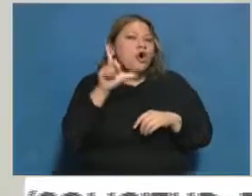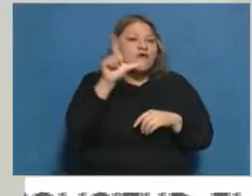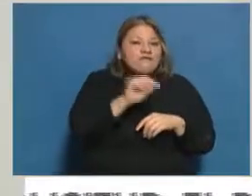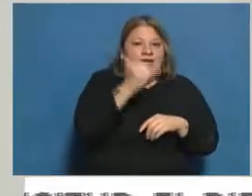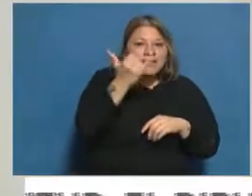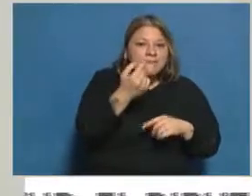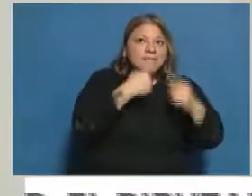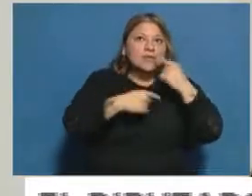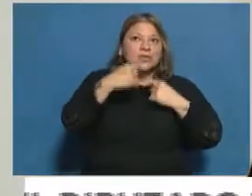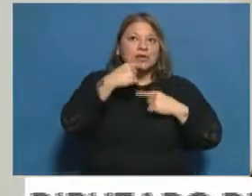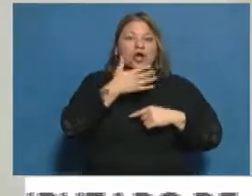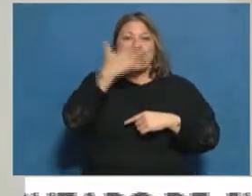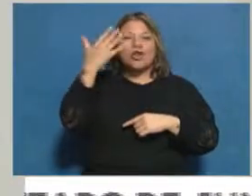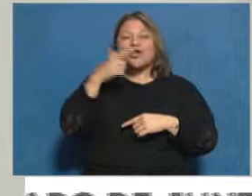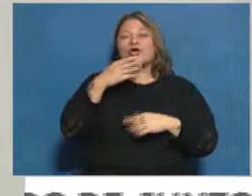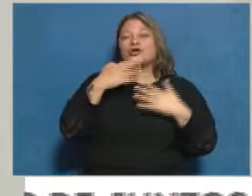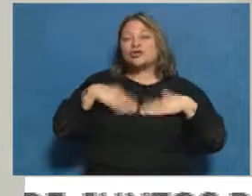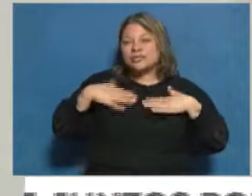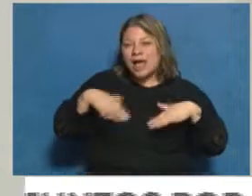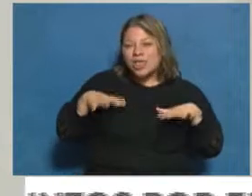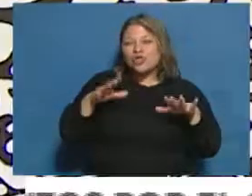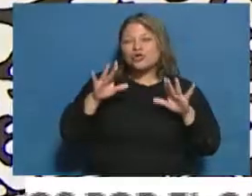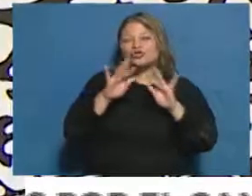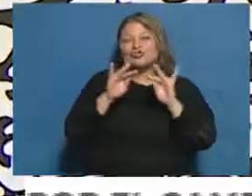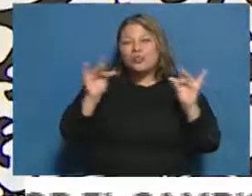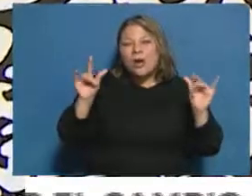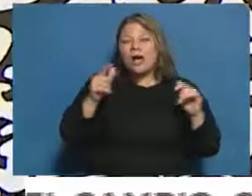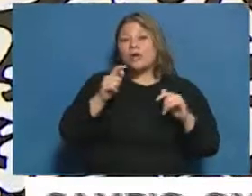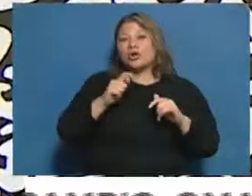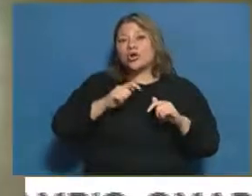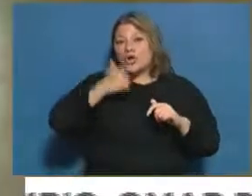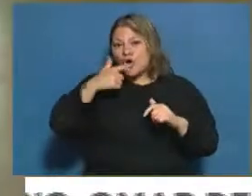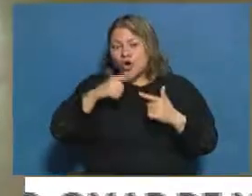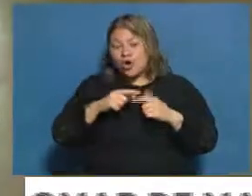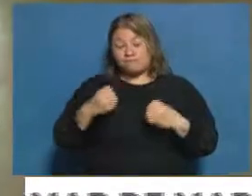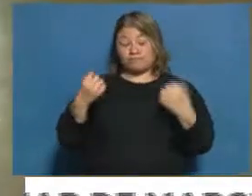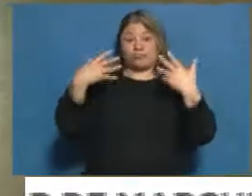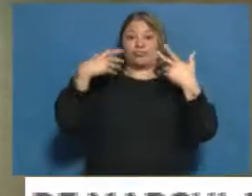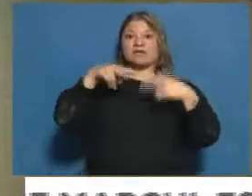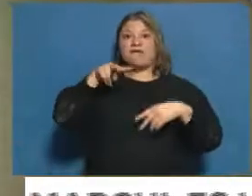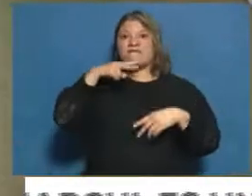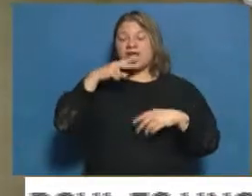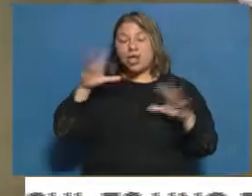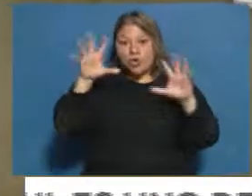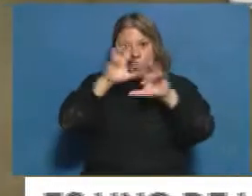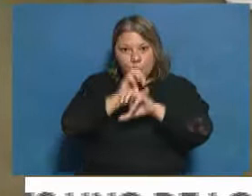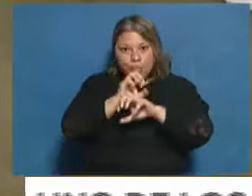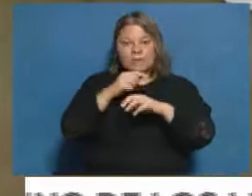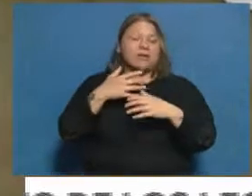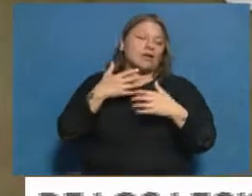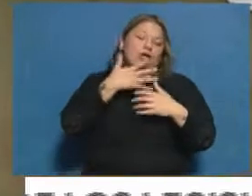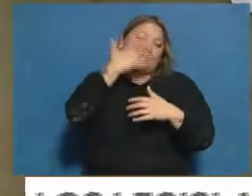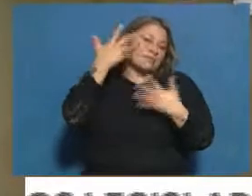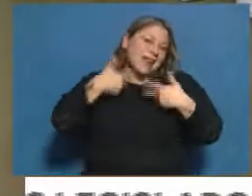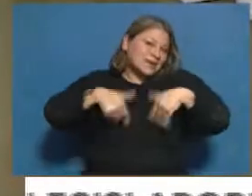Viene mucho color pastel, pero también vienen como los colores subidos, rojo, fucsia, verde menta, y después se mantienen los clásicos.